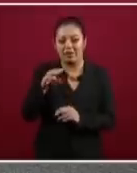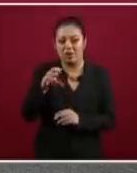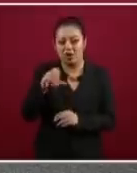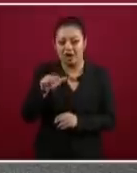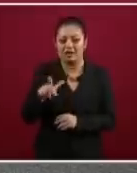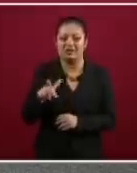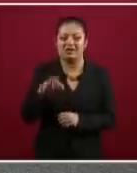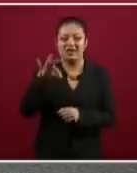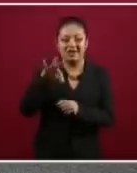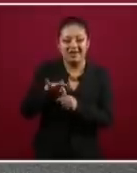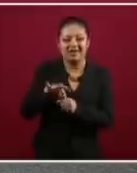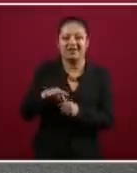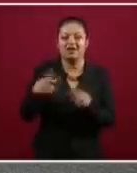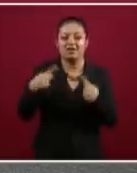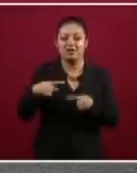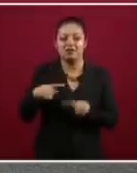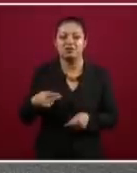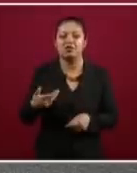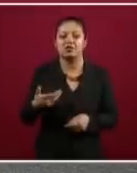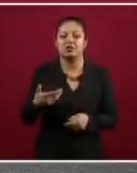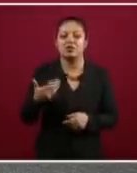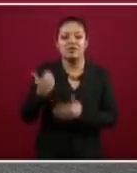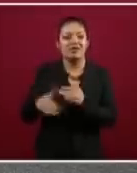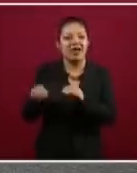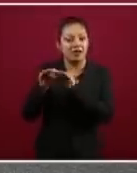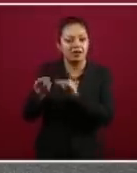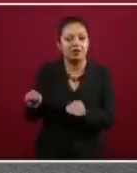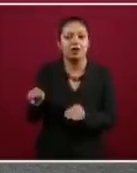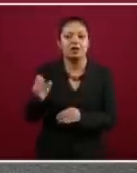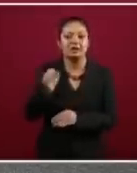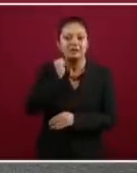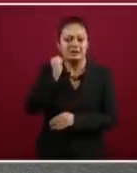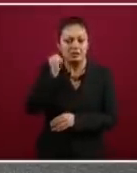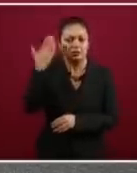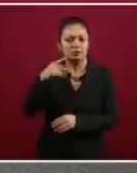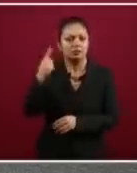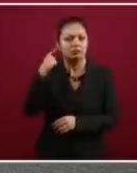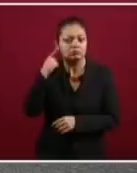electoral, en lo ciudadano, falta de democracia en los sindicatos, en todo.